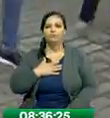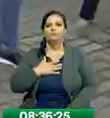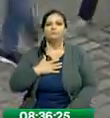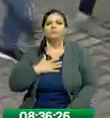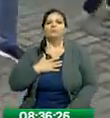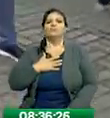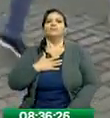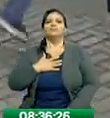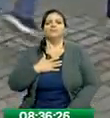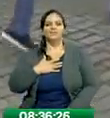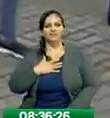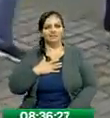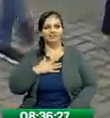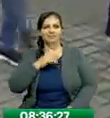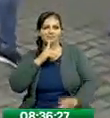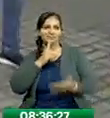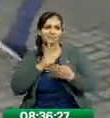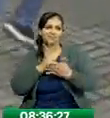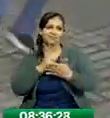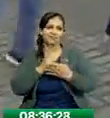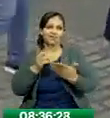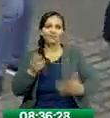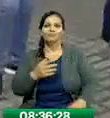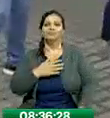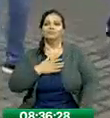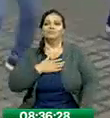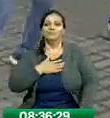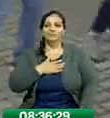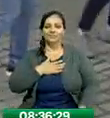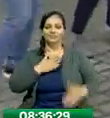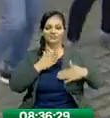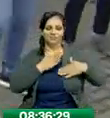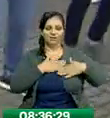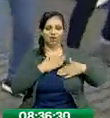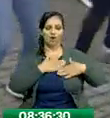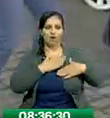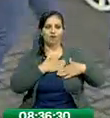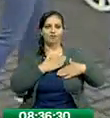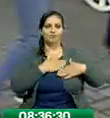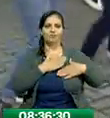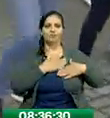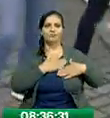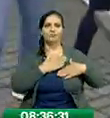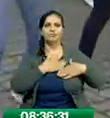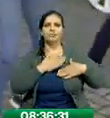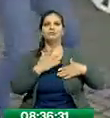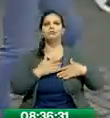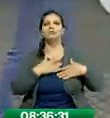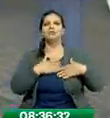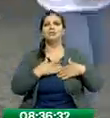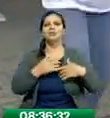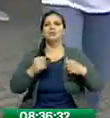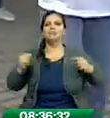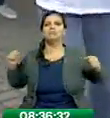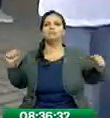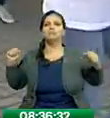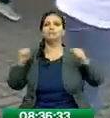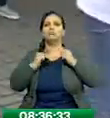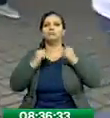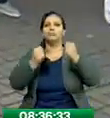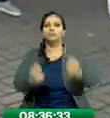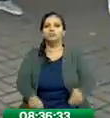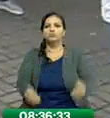oxigenada el alma o sea el corazón hacia el ejercicio con una